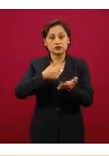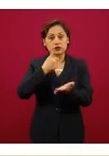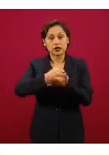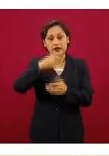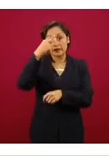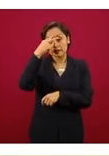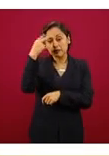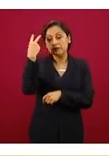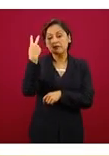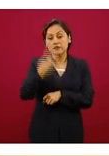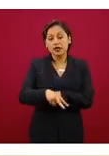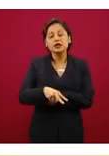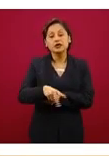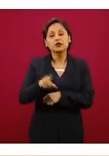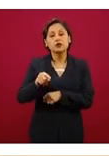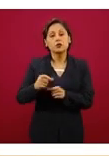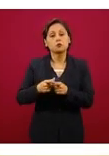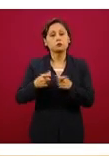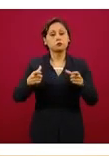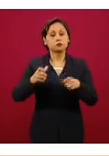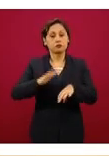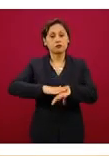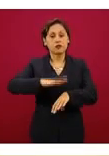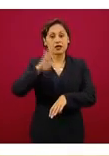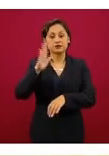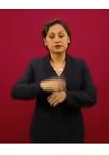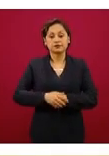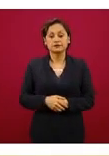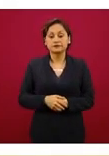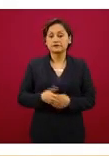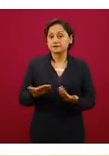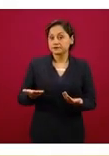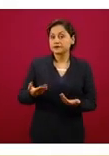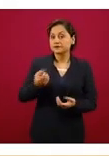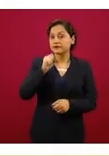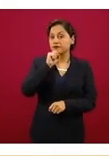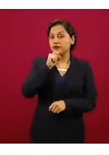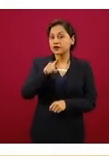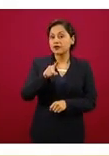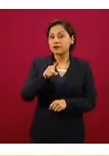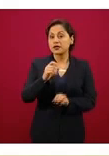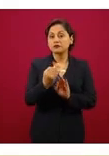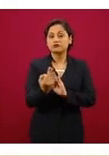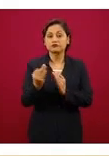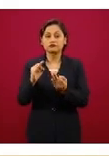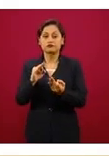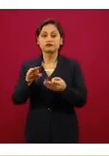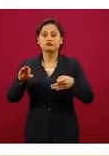la mitad de los casos acumulados, tanto en la Ciudad de México como en los municipios